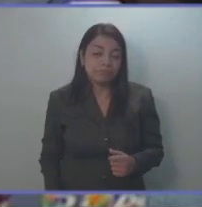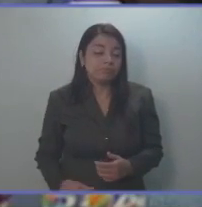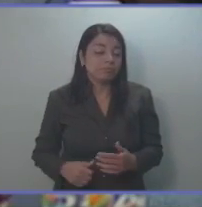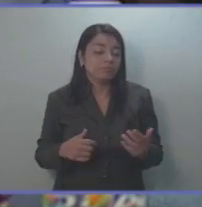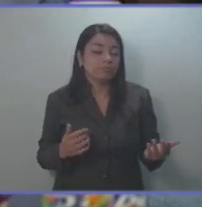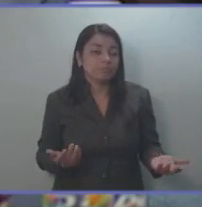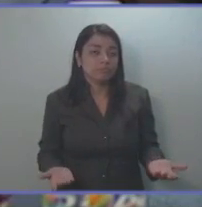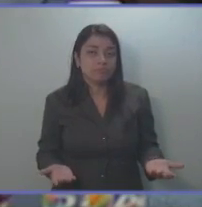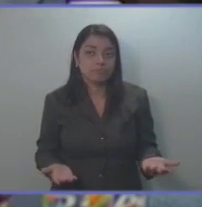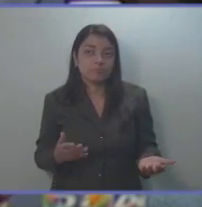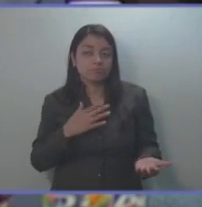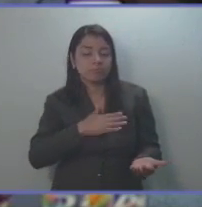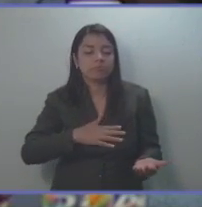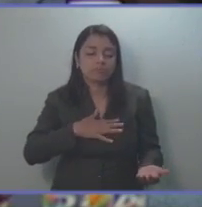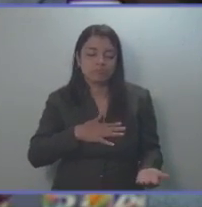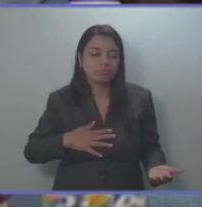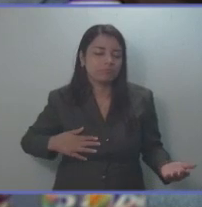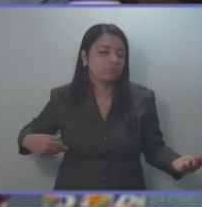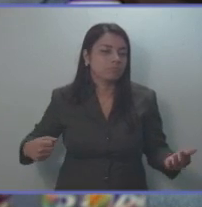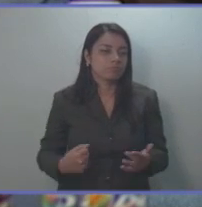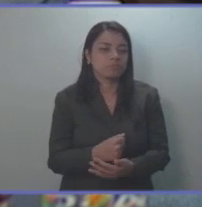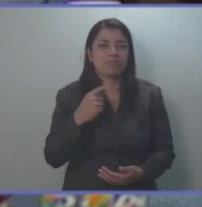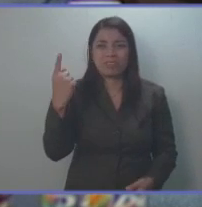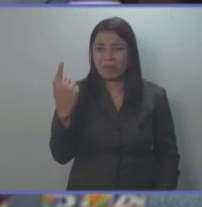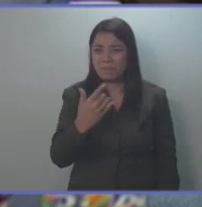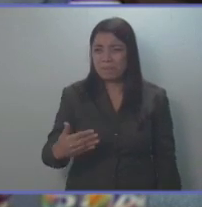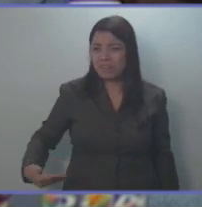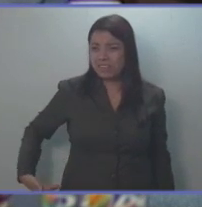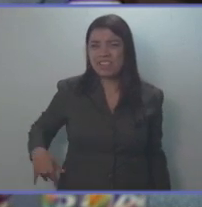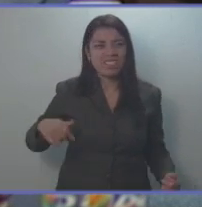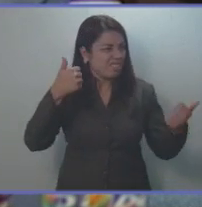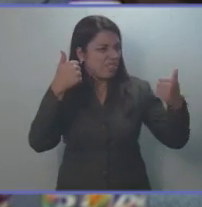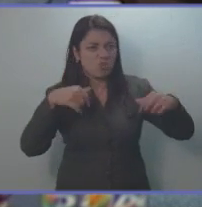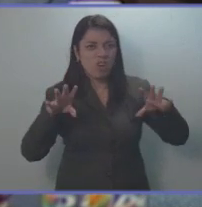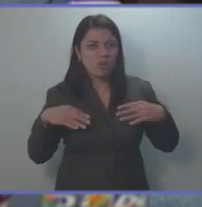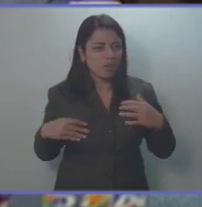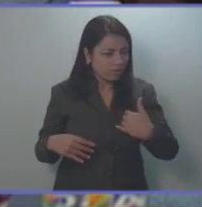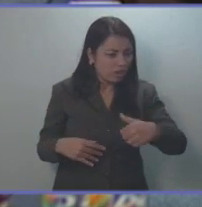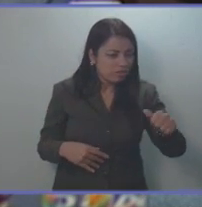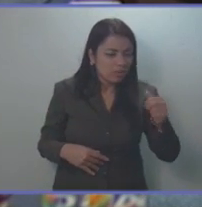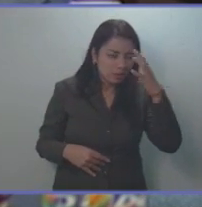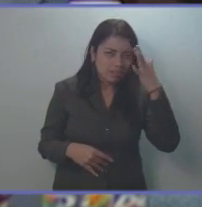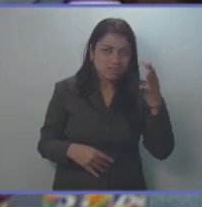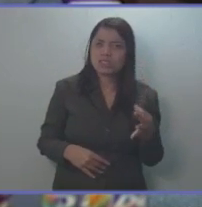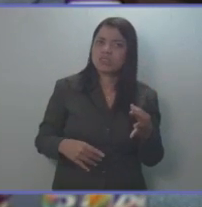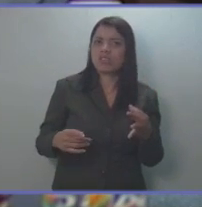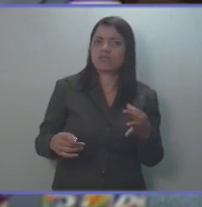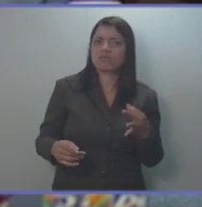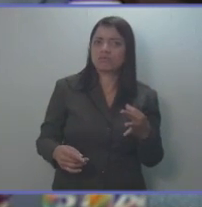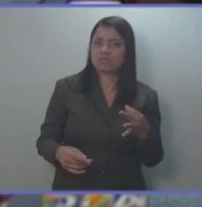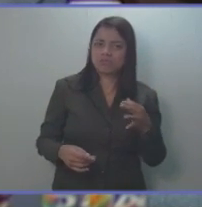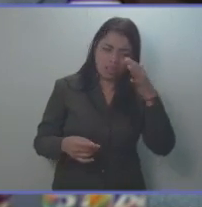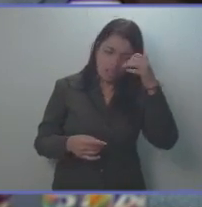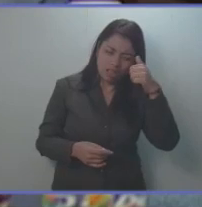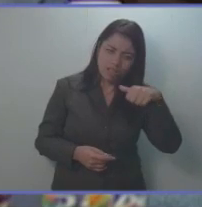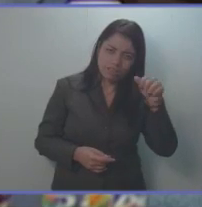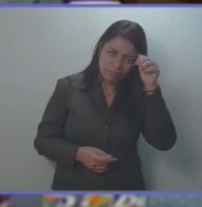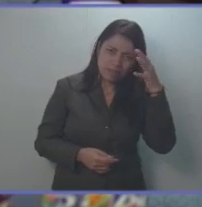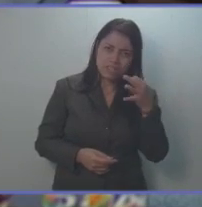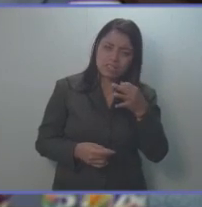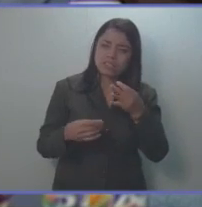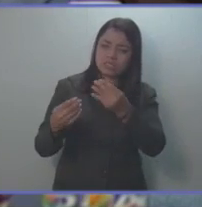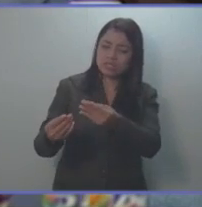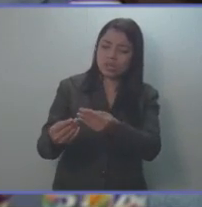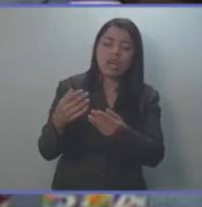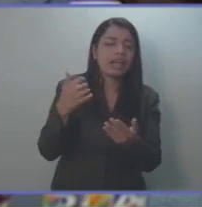que es lamentable que este veto presidencial se dé en estos momentos cuando todavía hay problemas